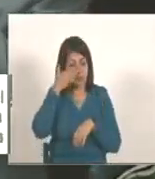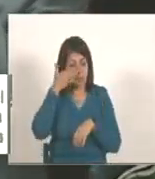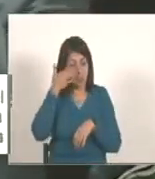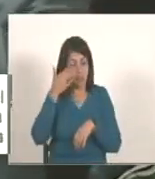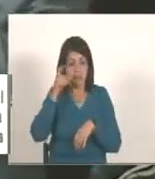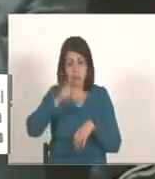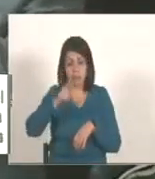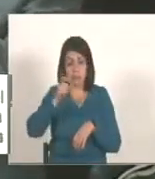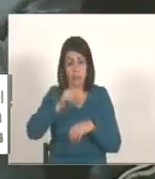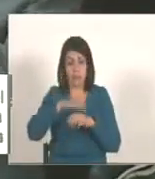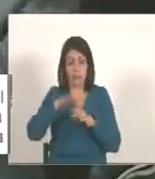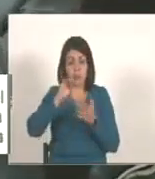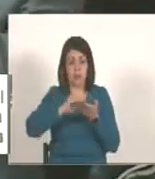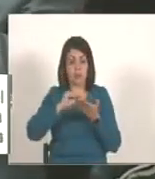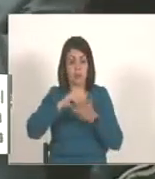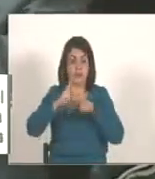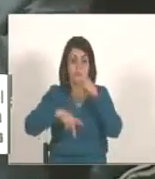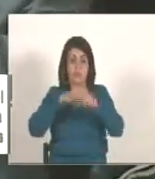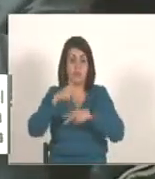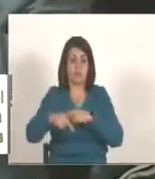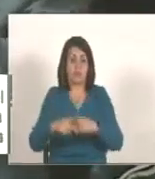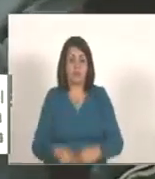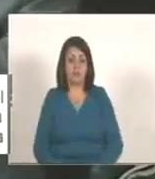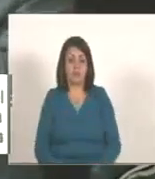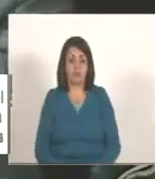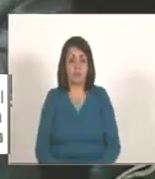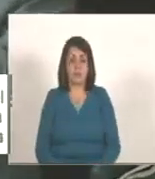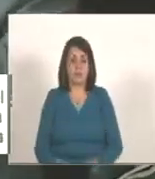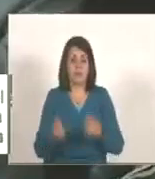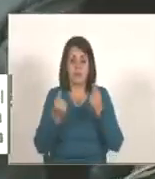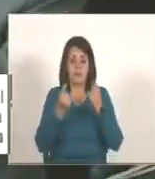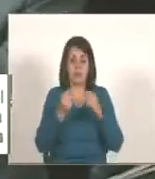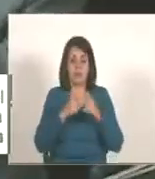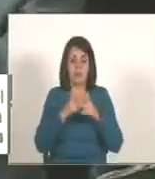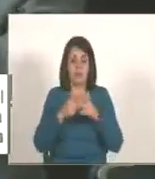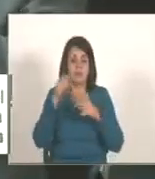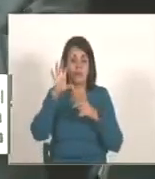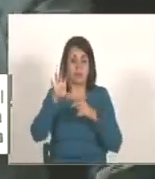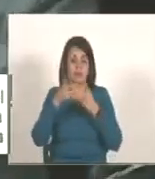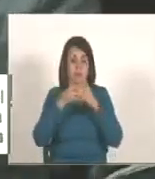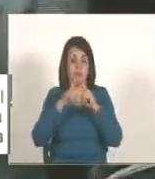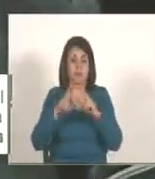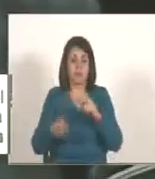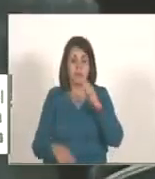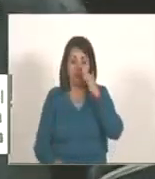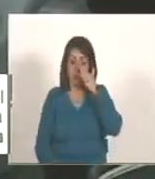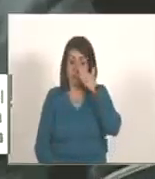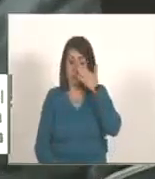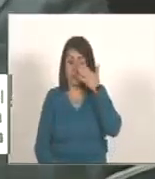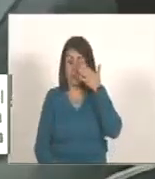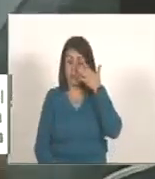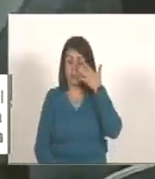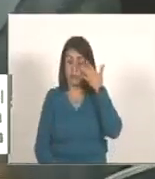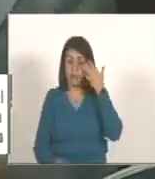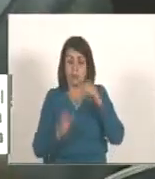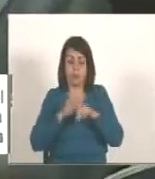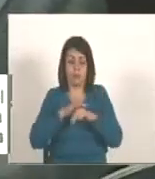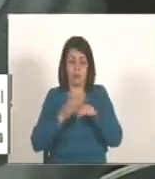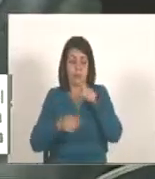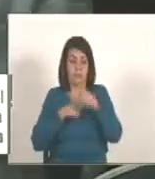necesarios reproducirlos en riqueza para la patria. Porque la nación